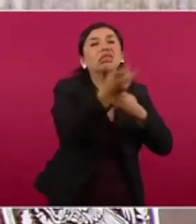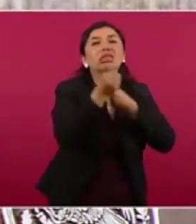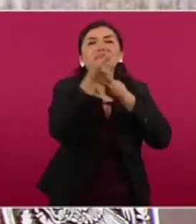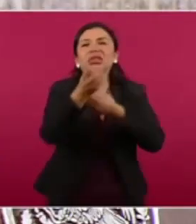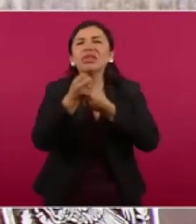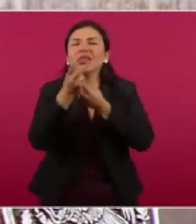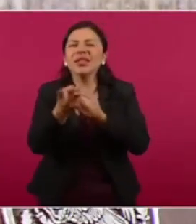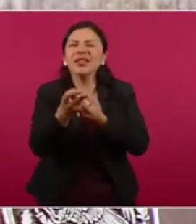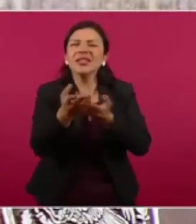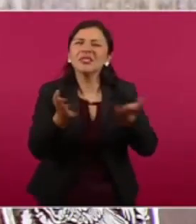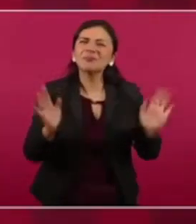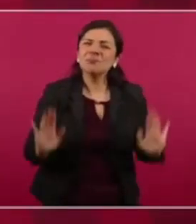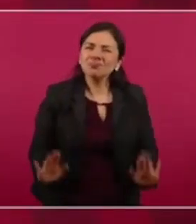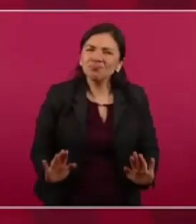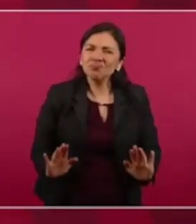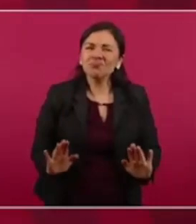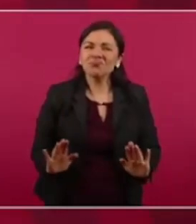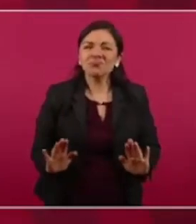desgasten